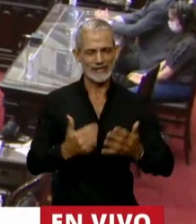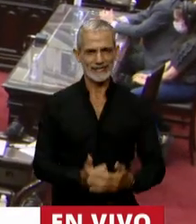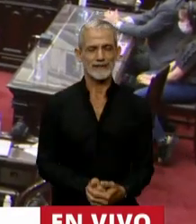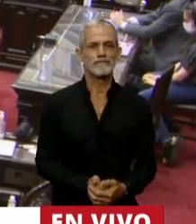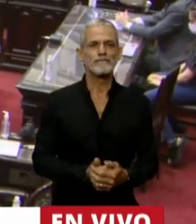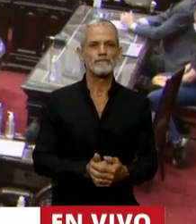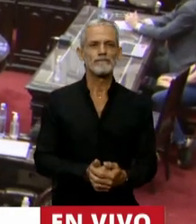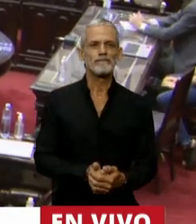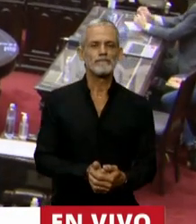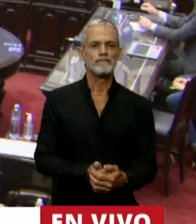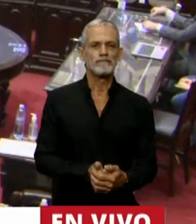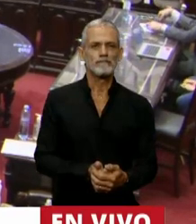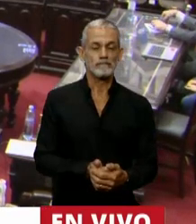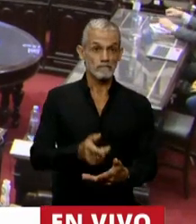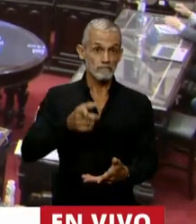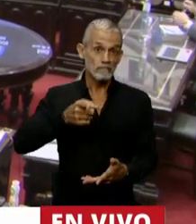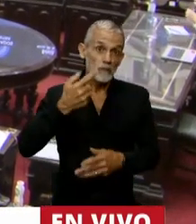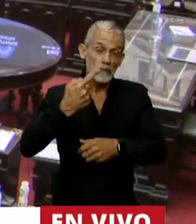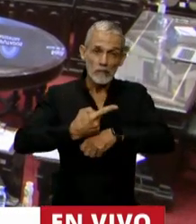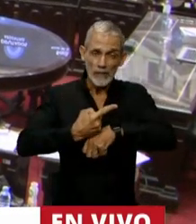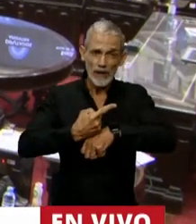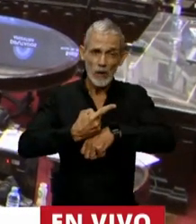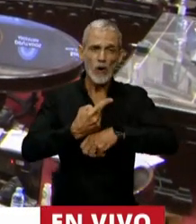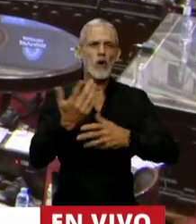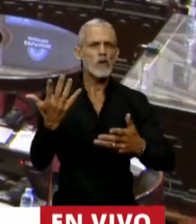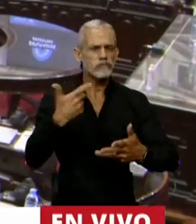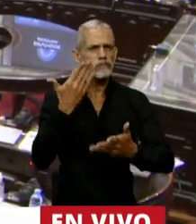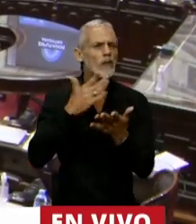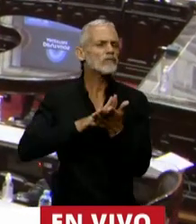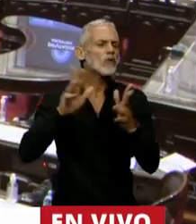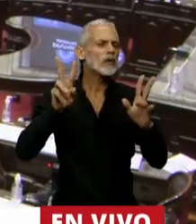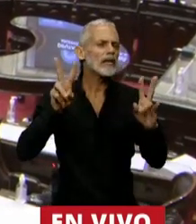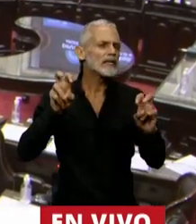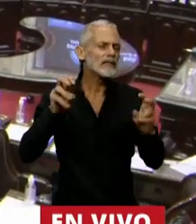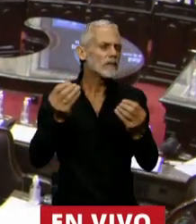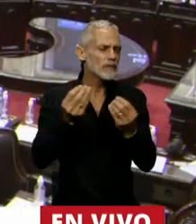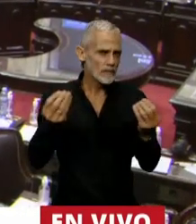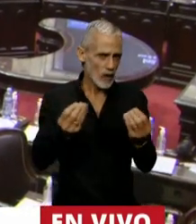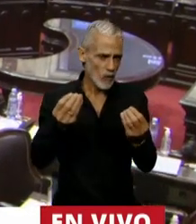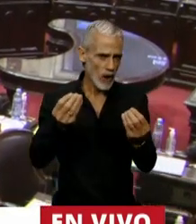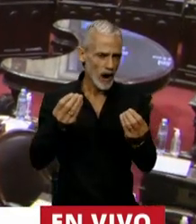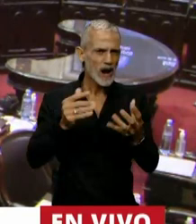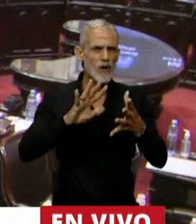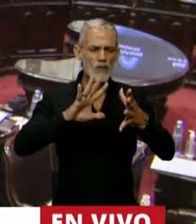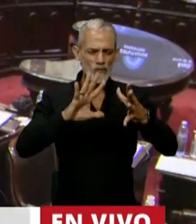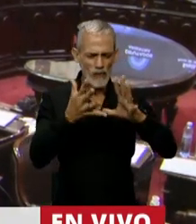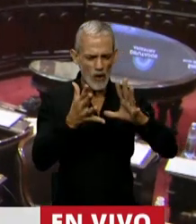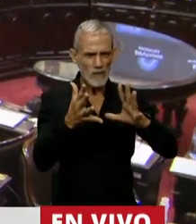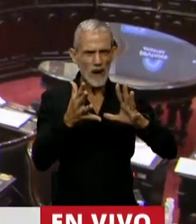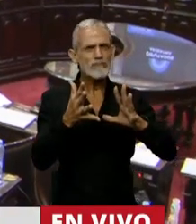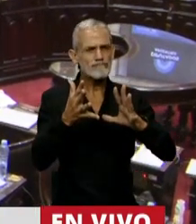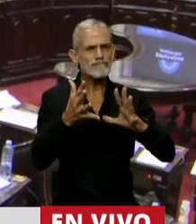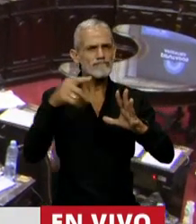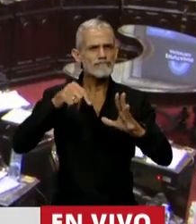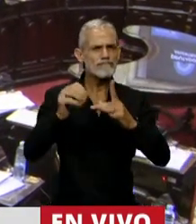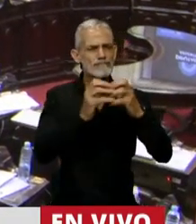De Marchi. Bueno, primero voy a referirme a las formas en las cuales se está